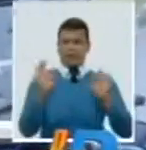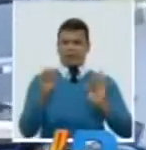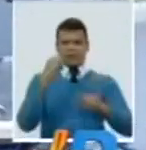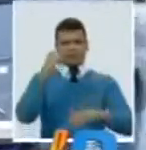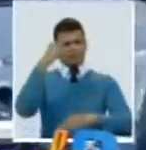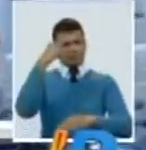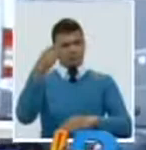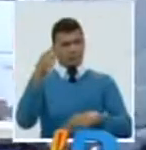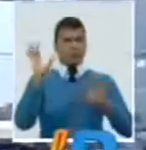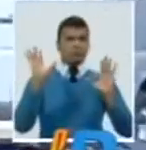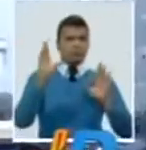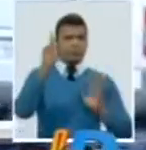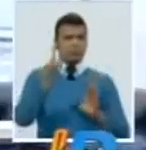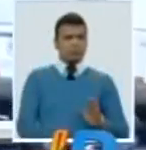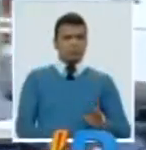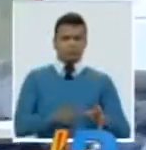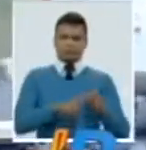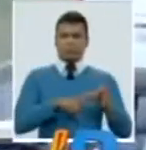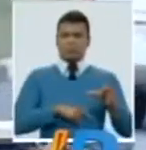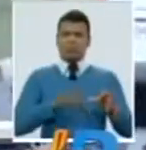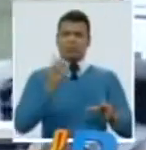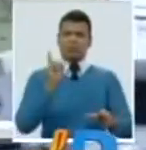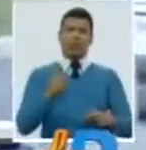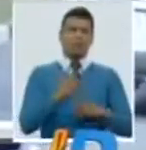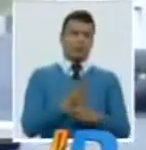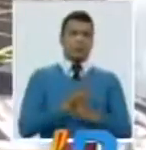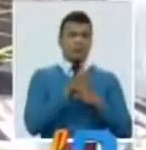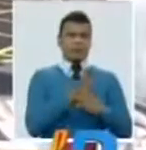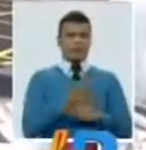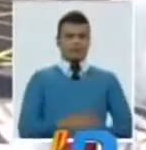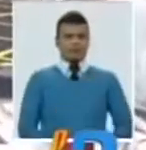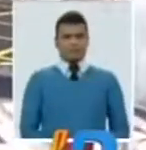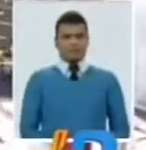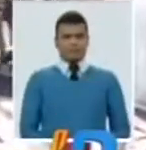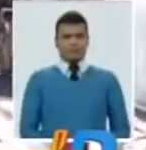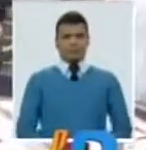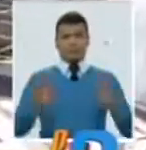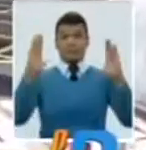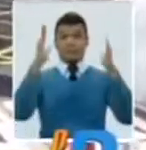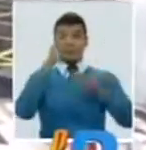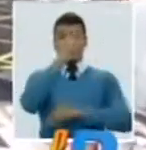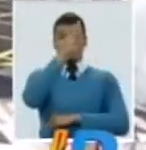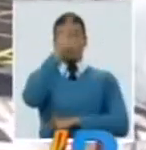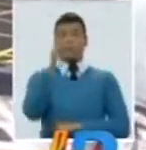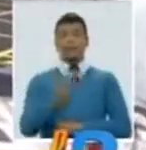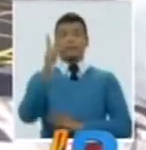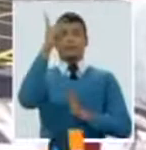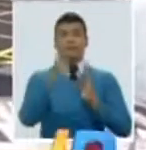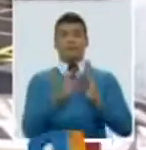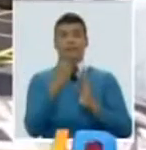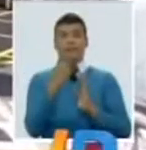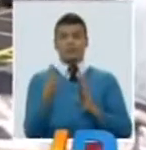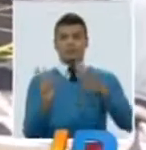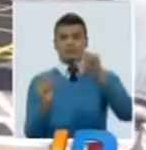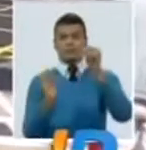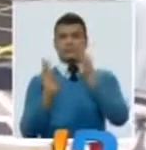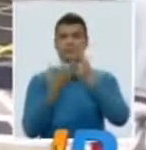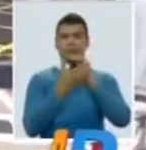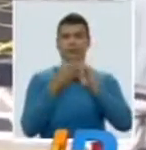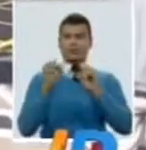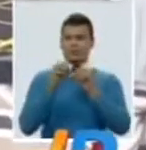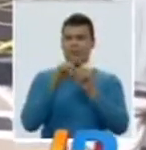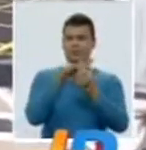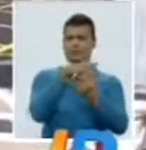se piensa que Yepes decidió dejar el entreno por precaución. La fiesta de Brasil 2014 sigue invadiendo la sucursal del